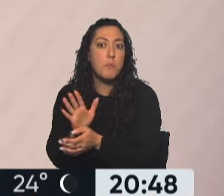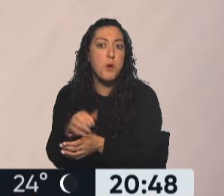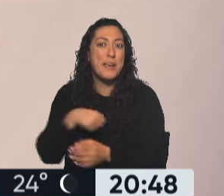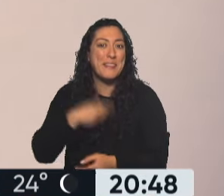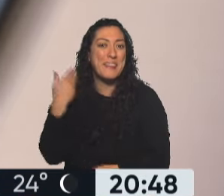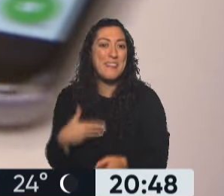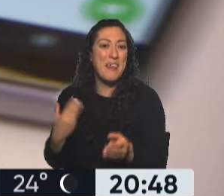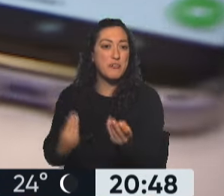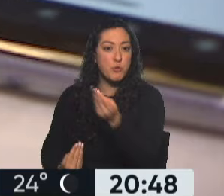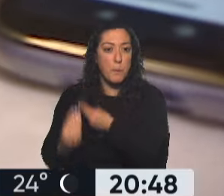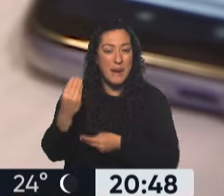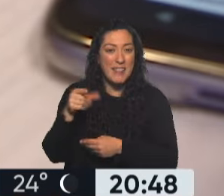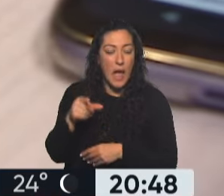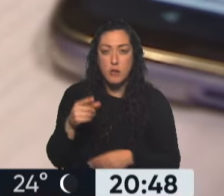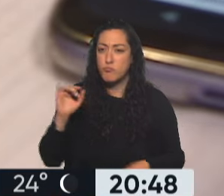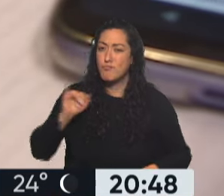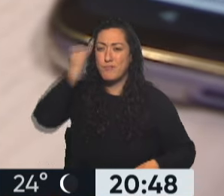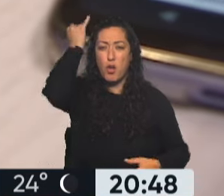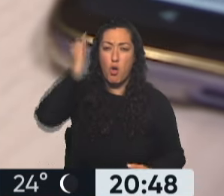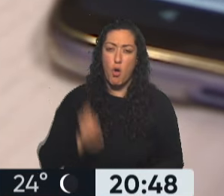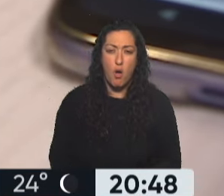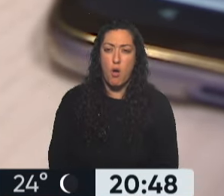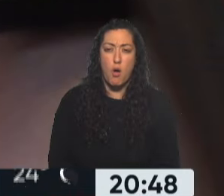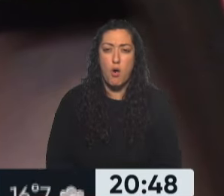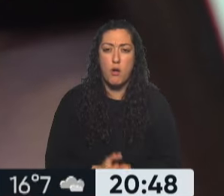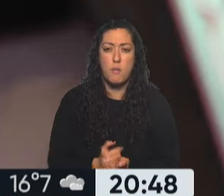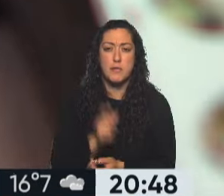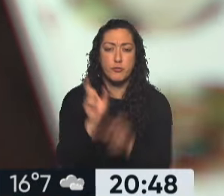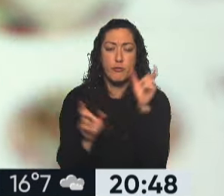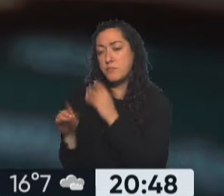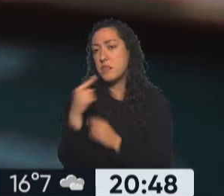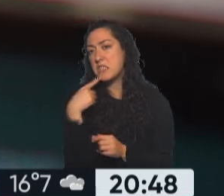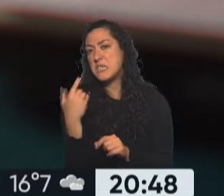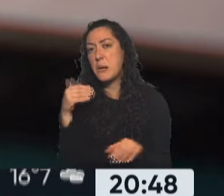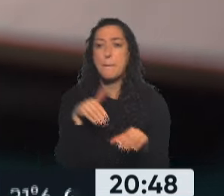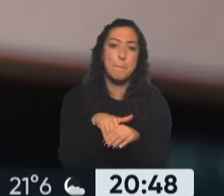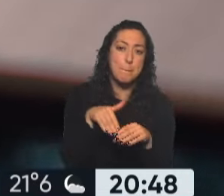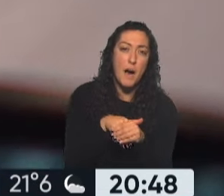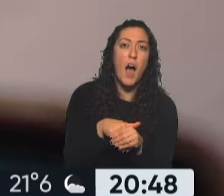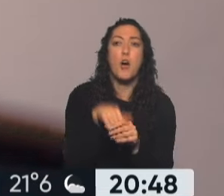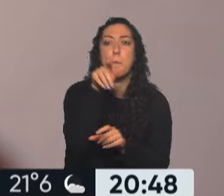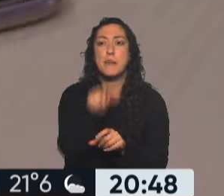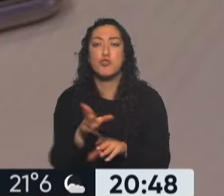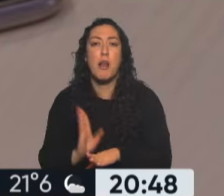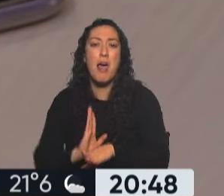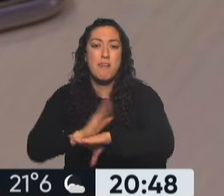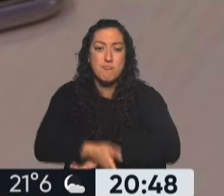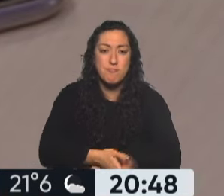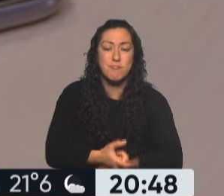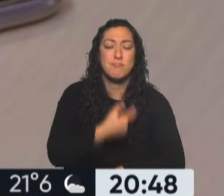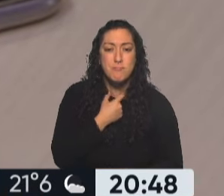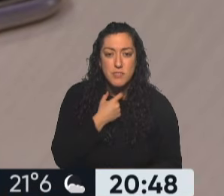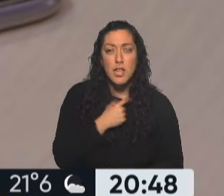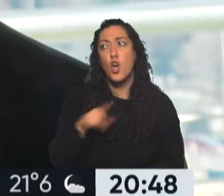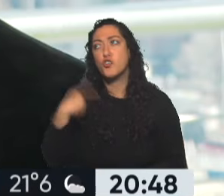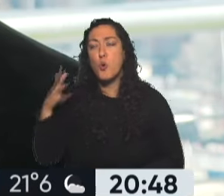identidad está siendo el vehículo ideal para los ciberdelincuentes a la hora de que intentó ser accedida desde otra